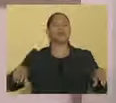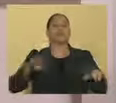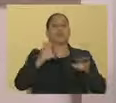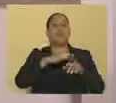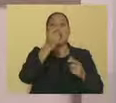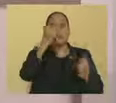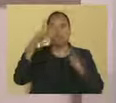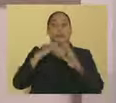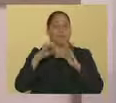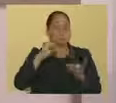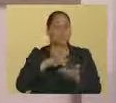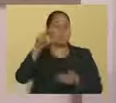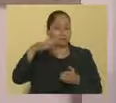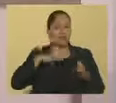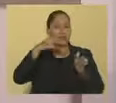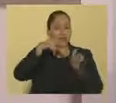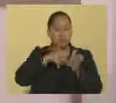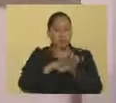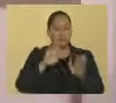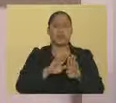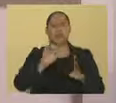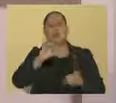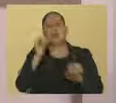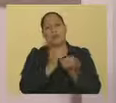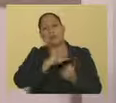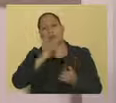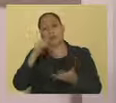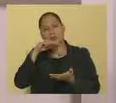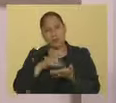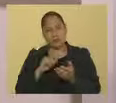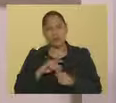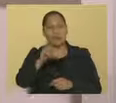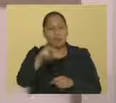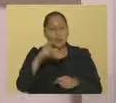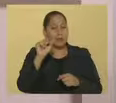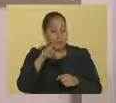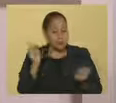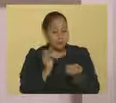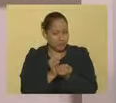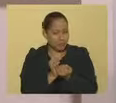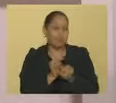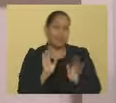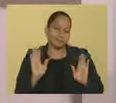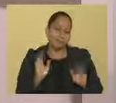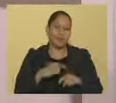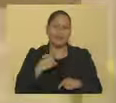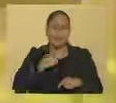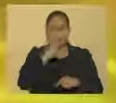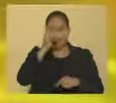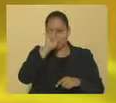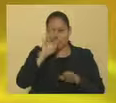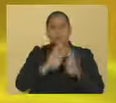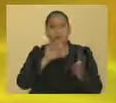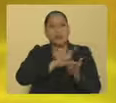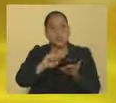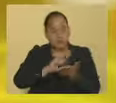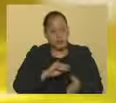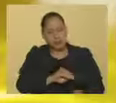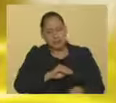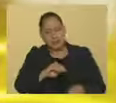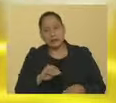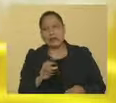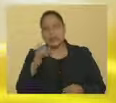casas aquí en la Ciudad de México que las tienen, bueno, y en otras partes, ¿no? En provincia. Si ustedes son esos afortunados, les voy a decir cómo limpiarla sin batallar